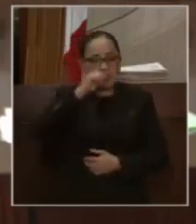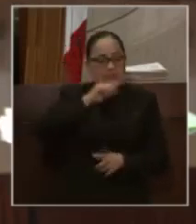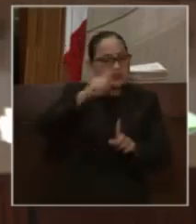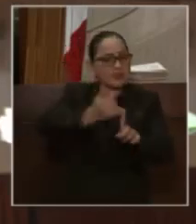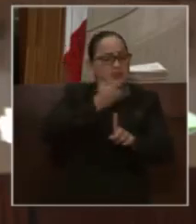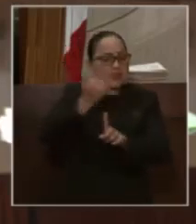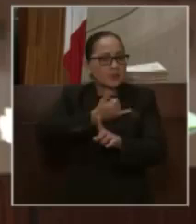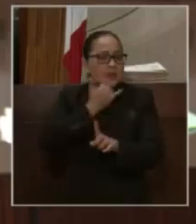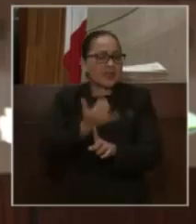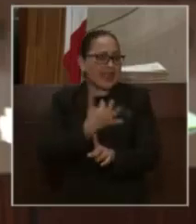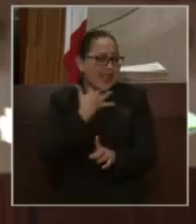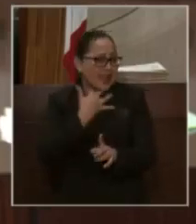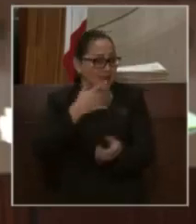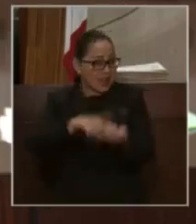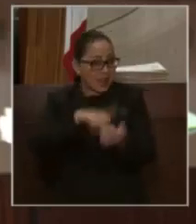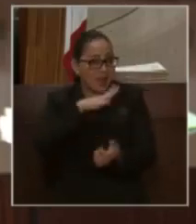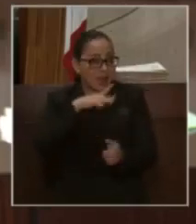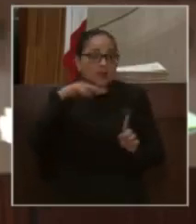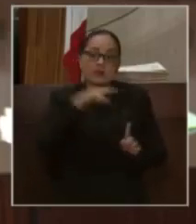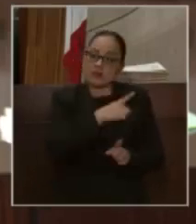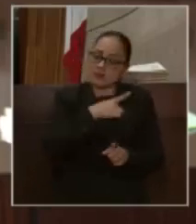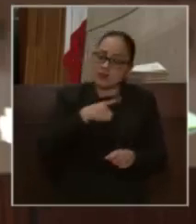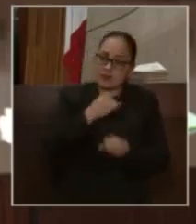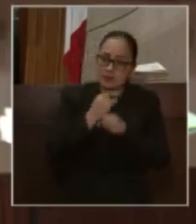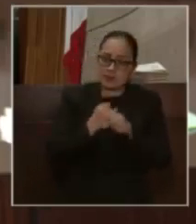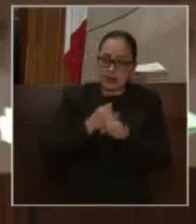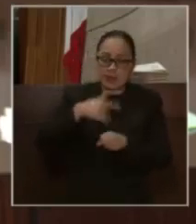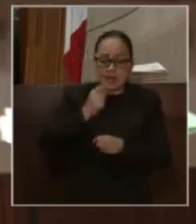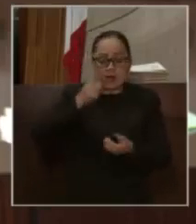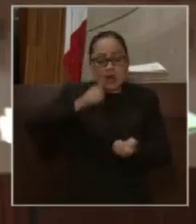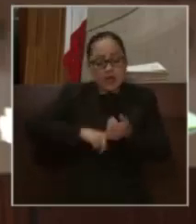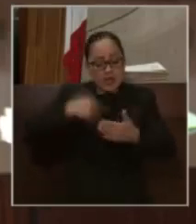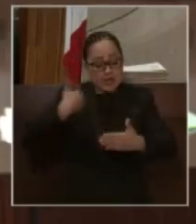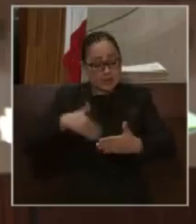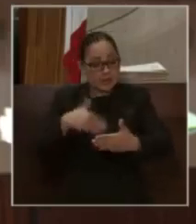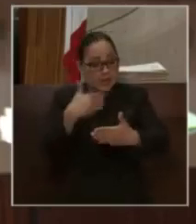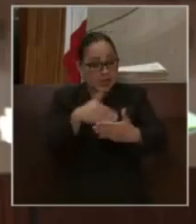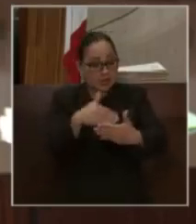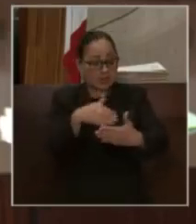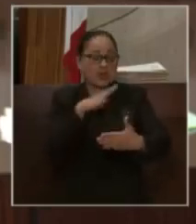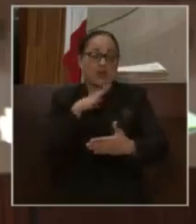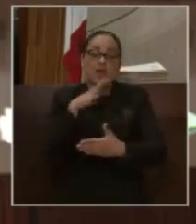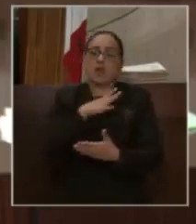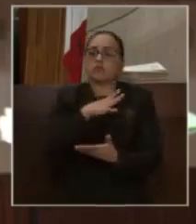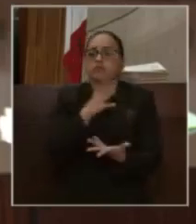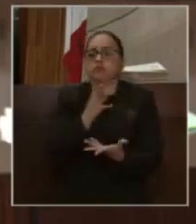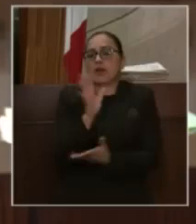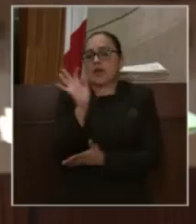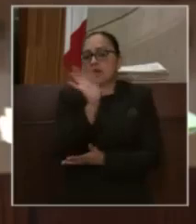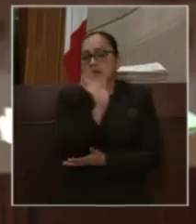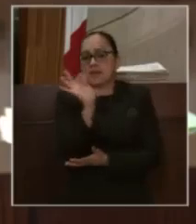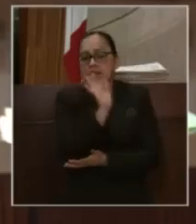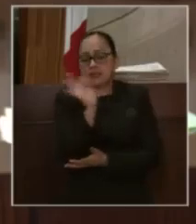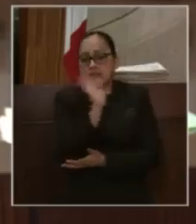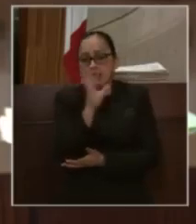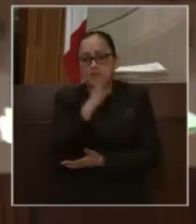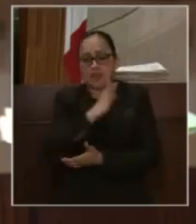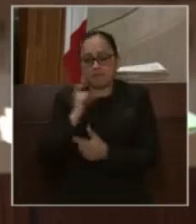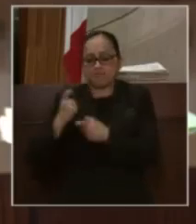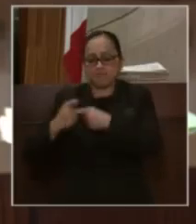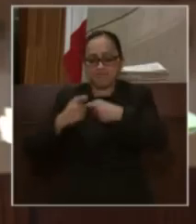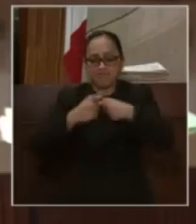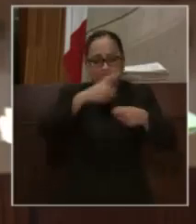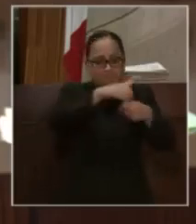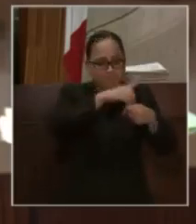es que del expediente no se desprende eso, es decir, se desprende una presunción de un